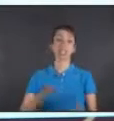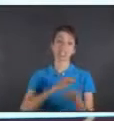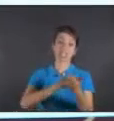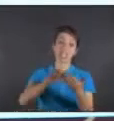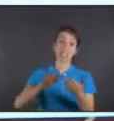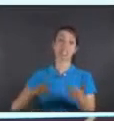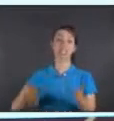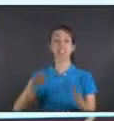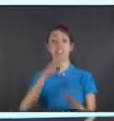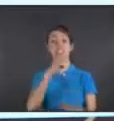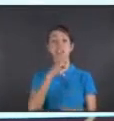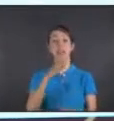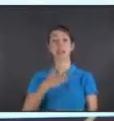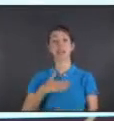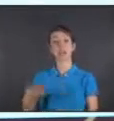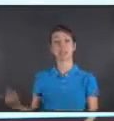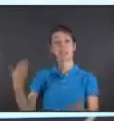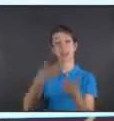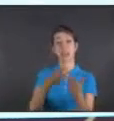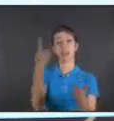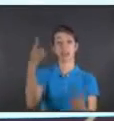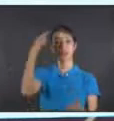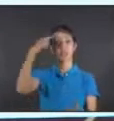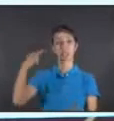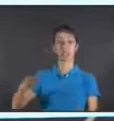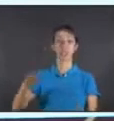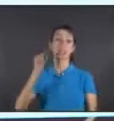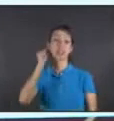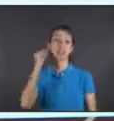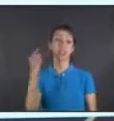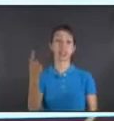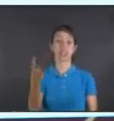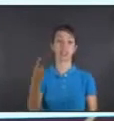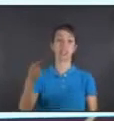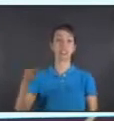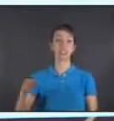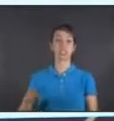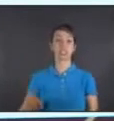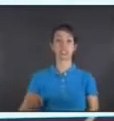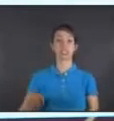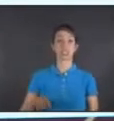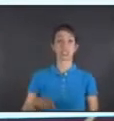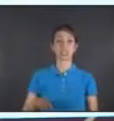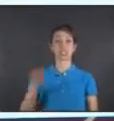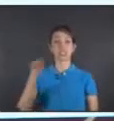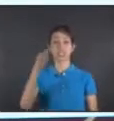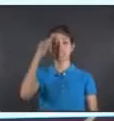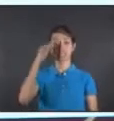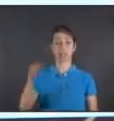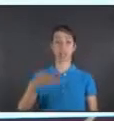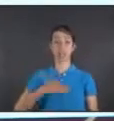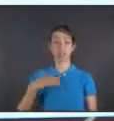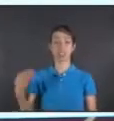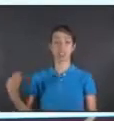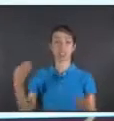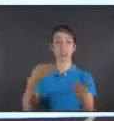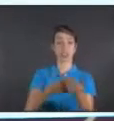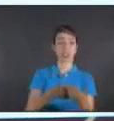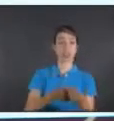era el sendero que nos iba a conducir a todos los primeros